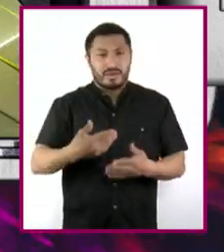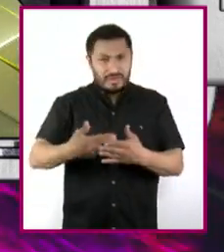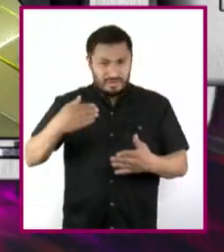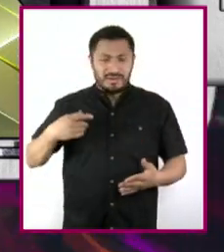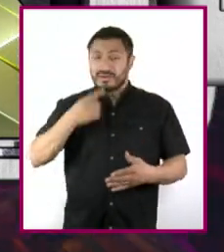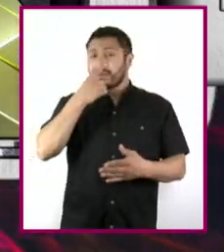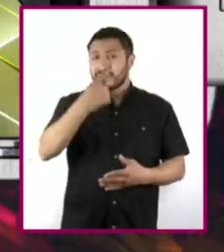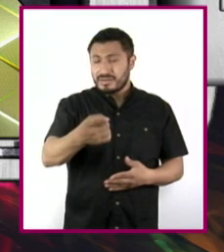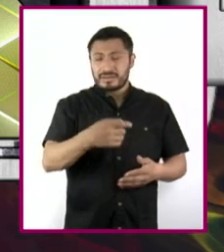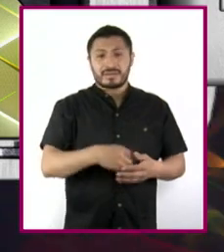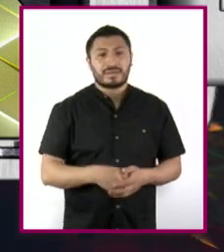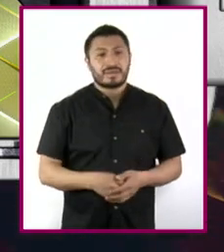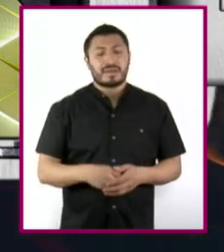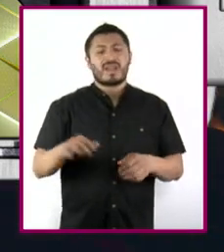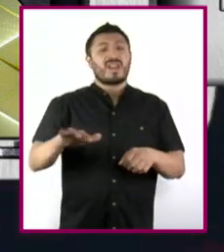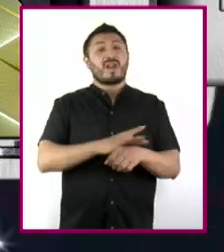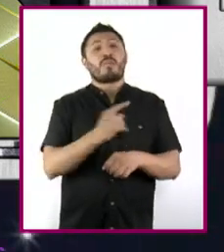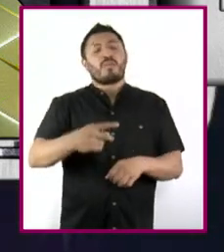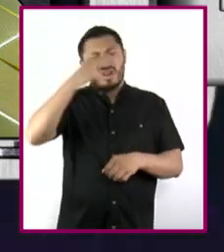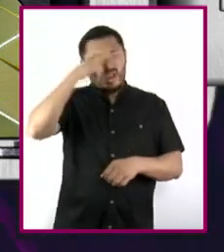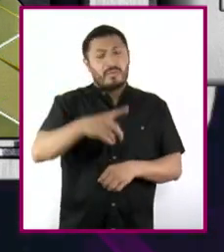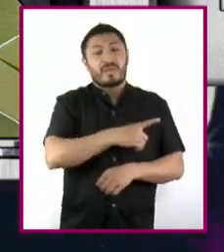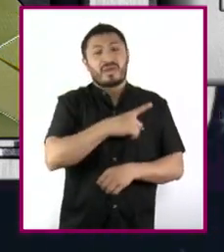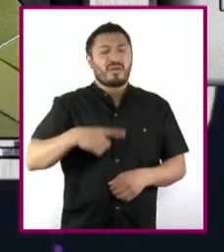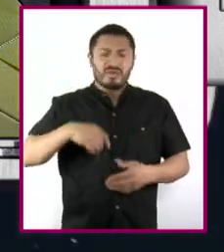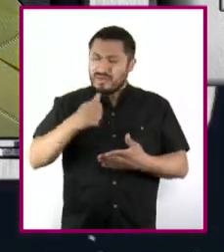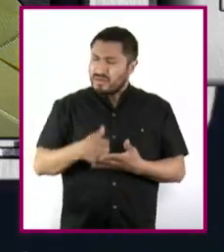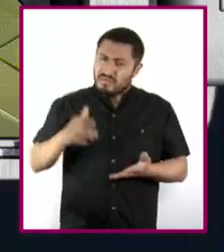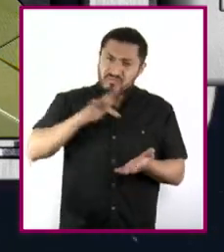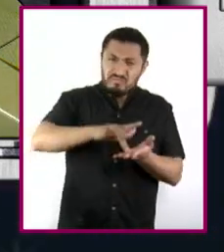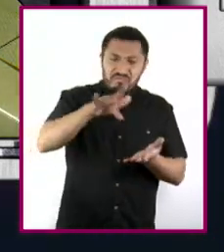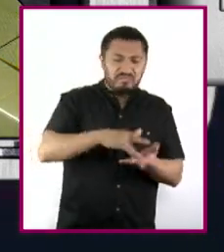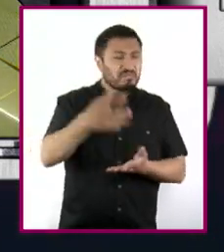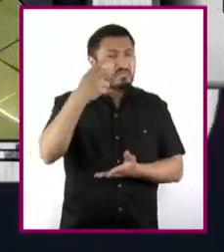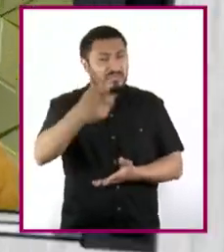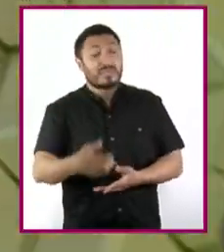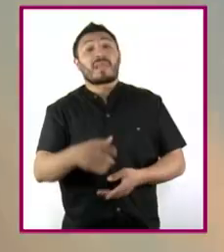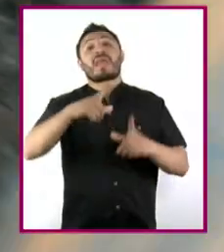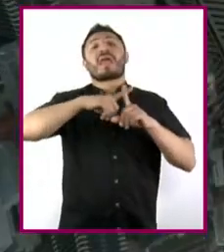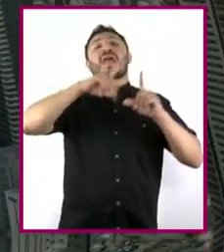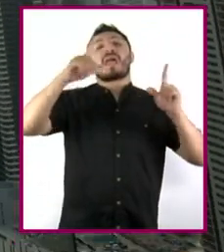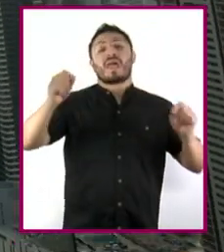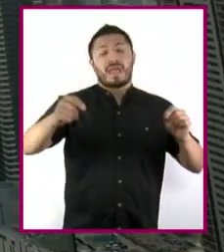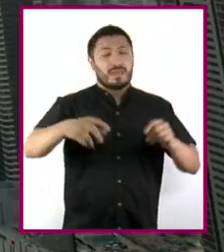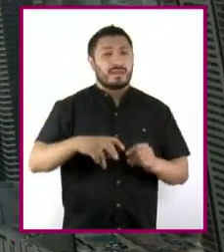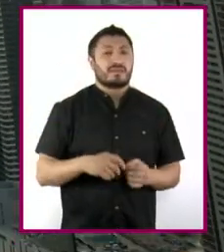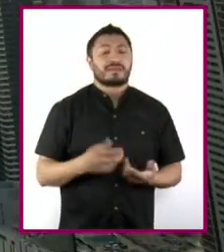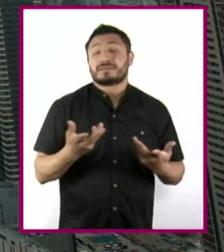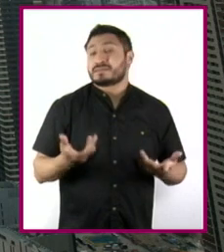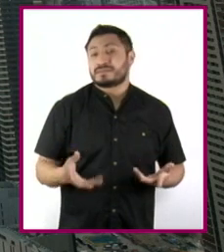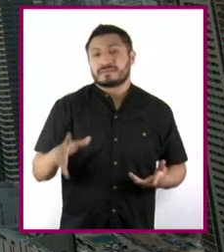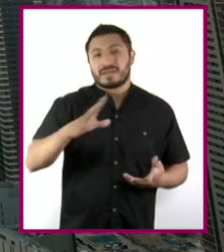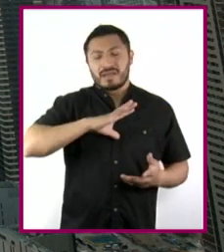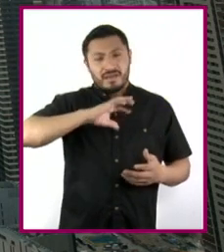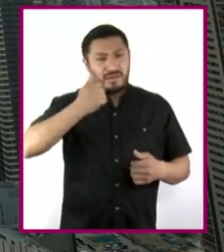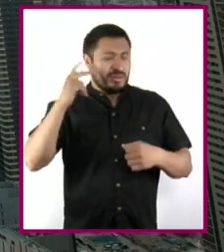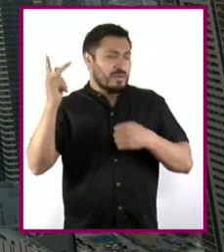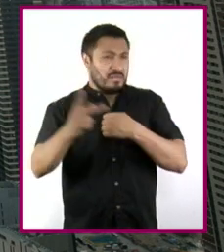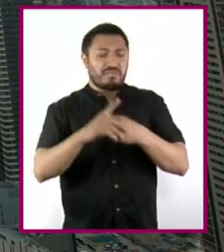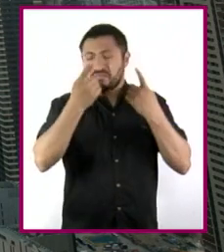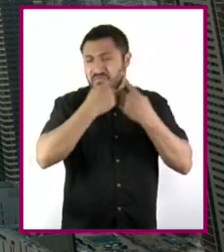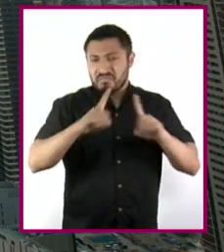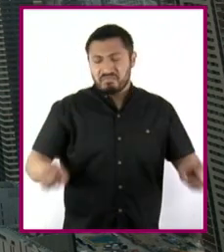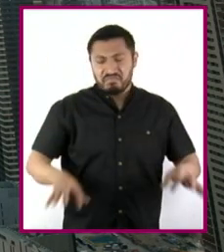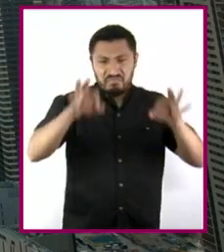mencionaba en la parte de por qué México debe apostarle a esta área. Japón, como cualquier otro país desarrollado,